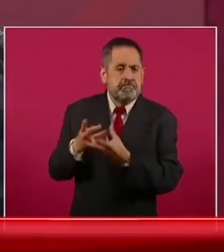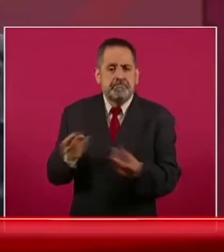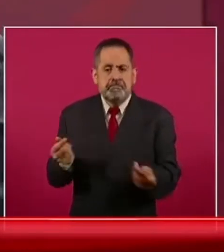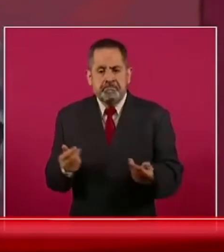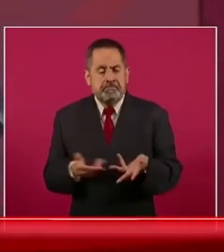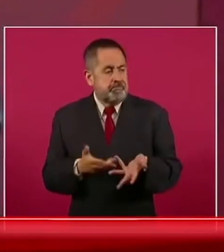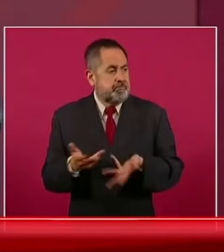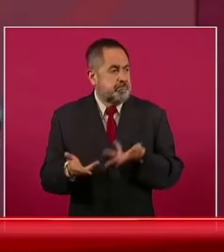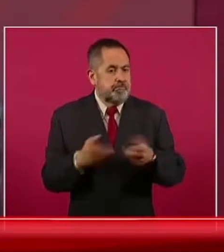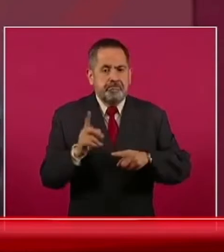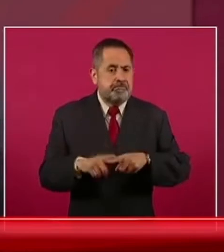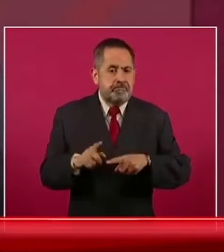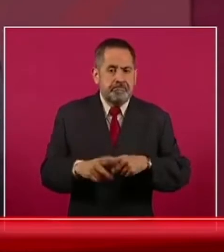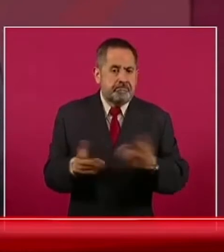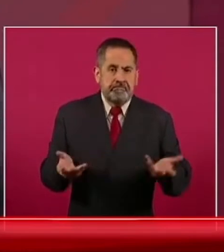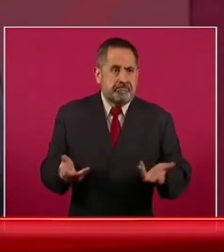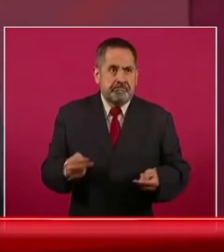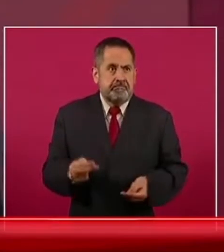y